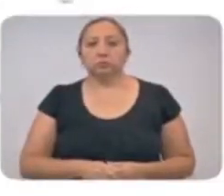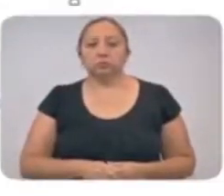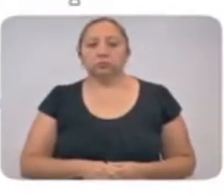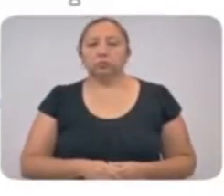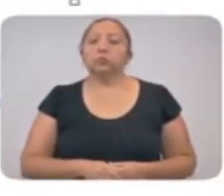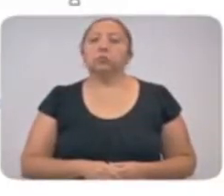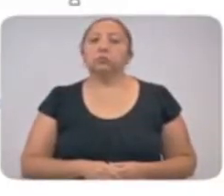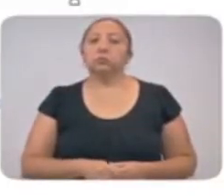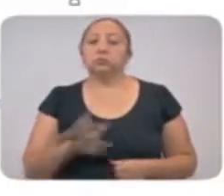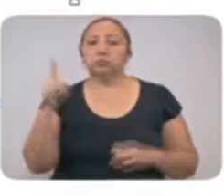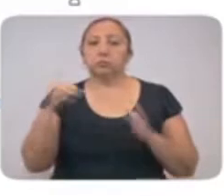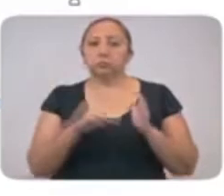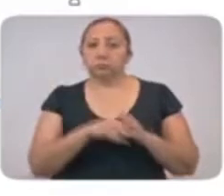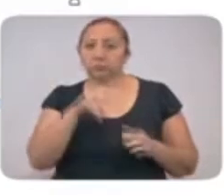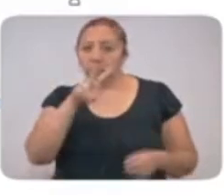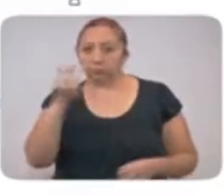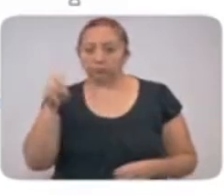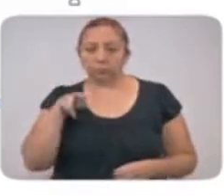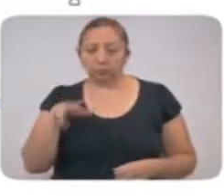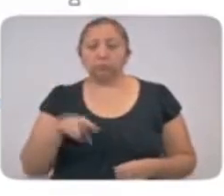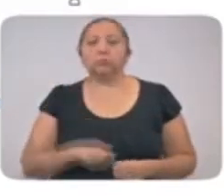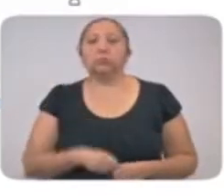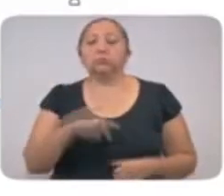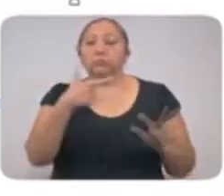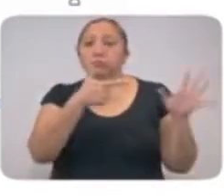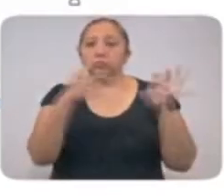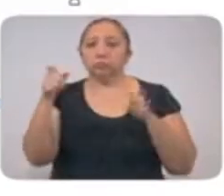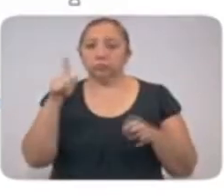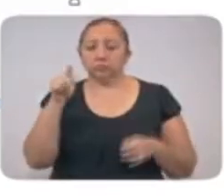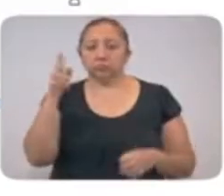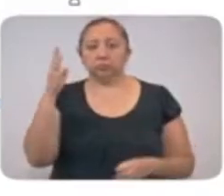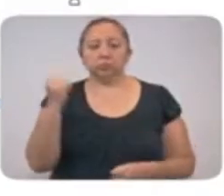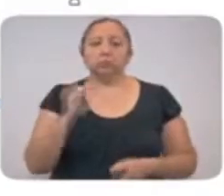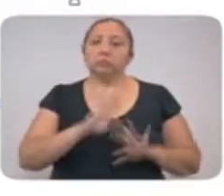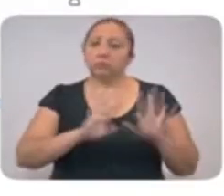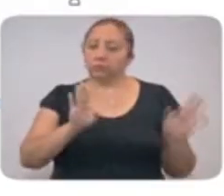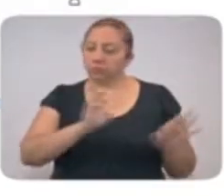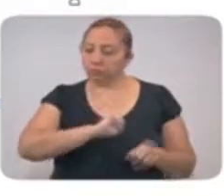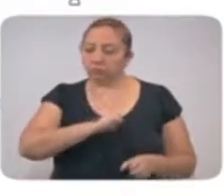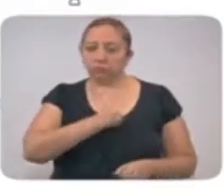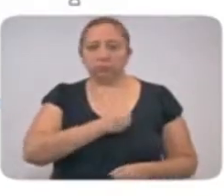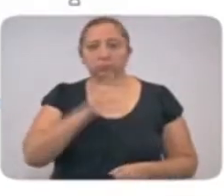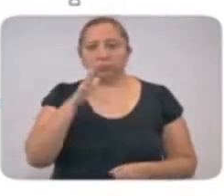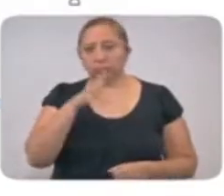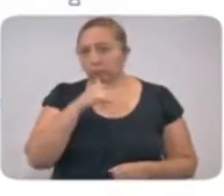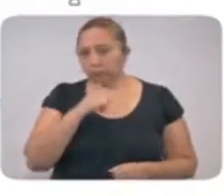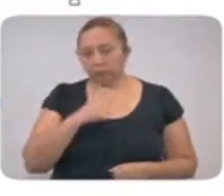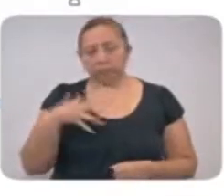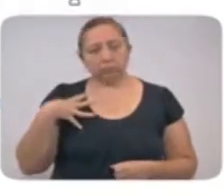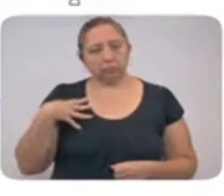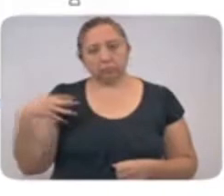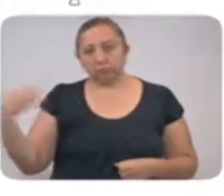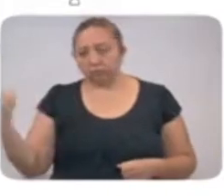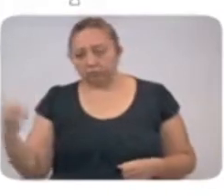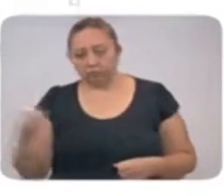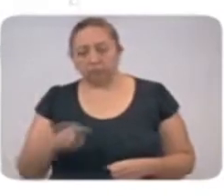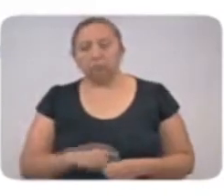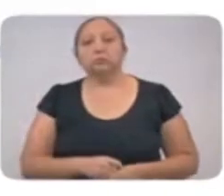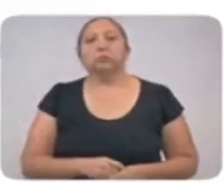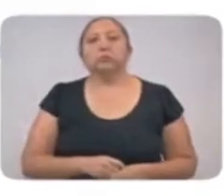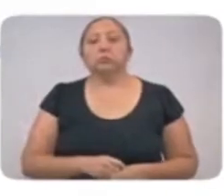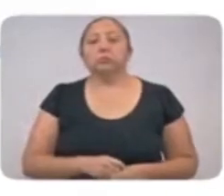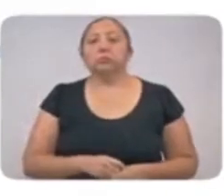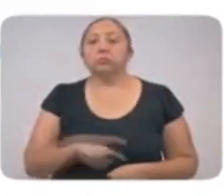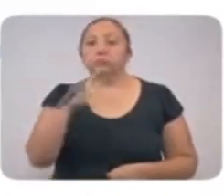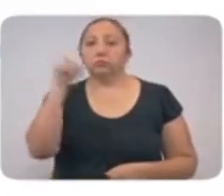De los 1,218 casos confirmados, 779 ya se recuperaron. No presentan síntomas ni pueden contagiar.